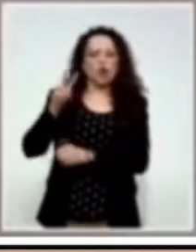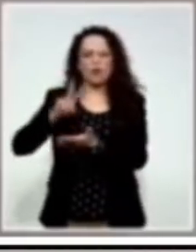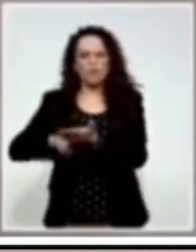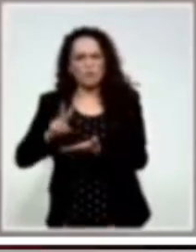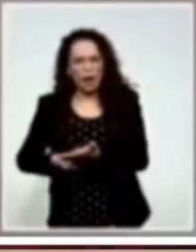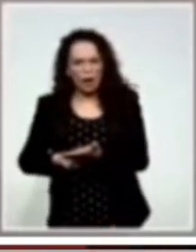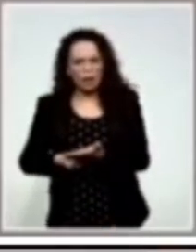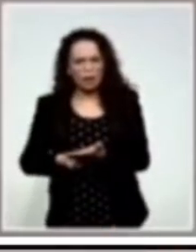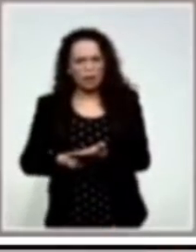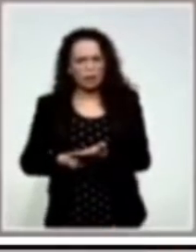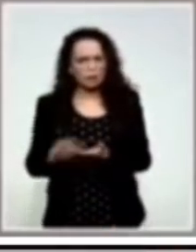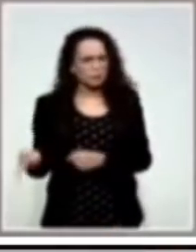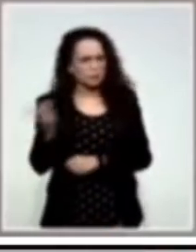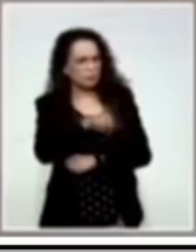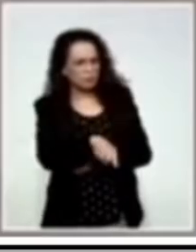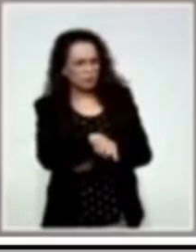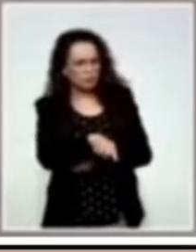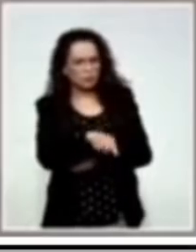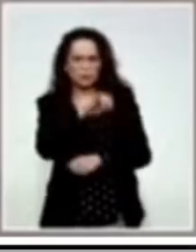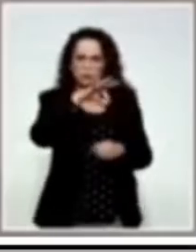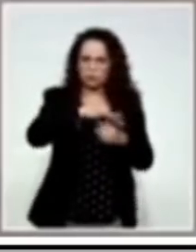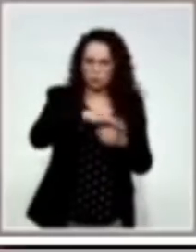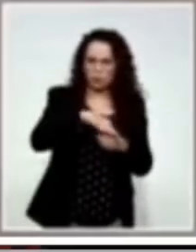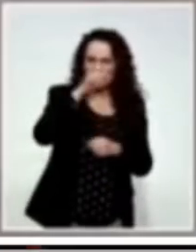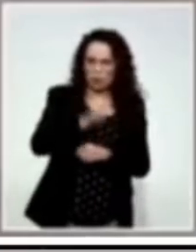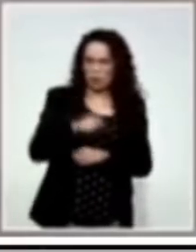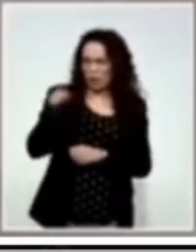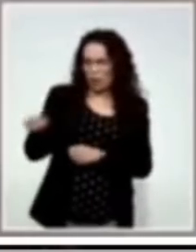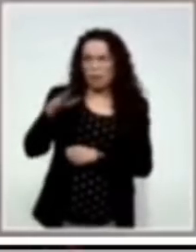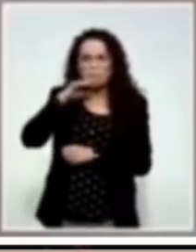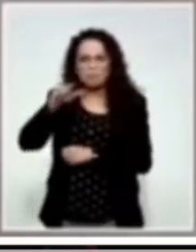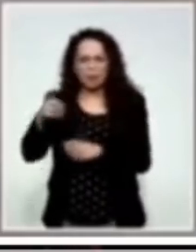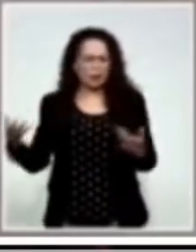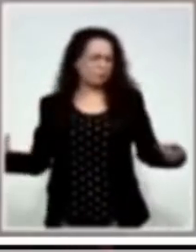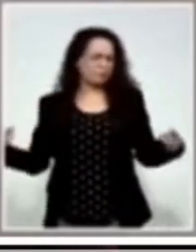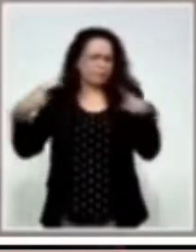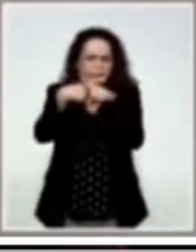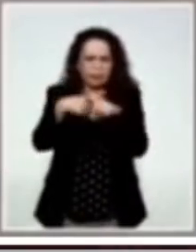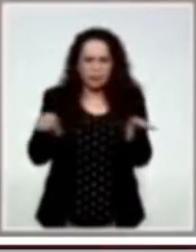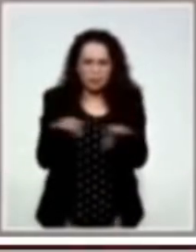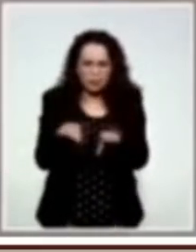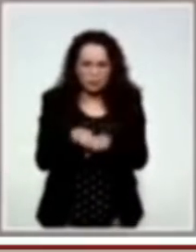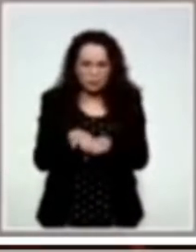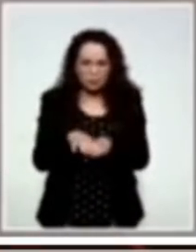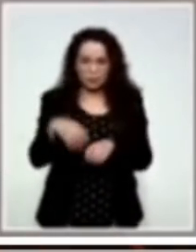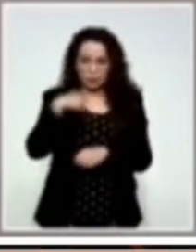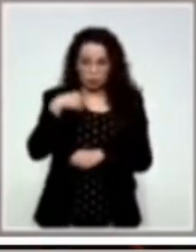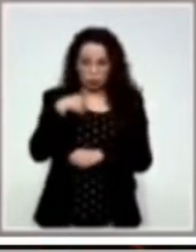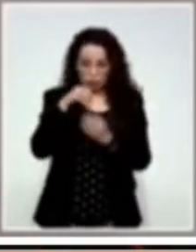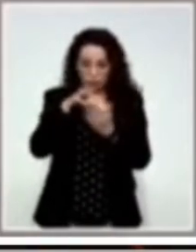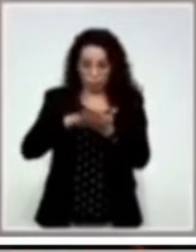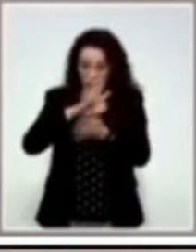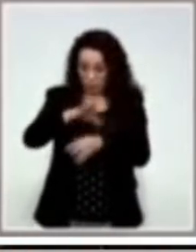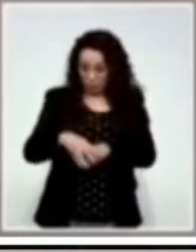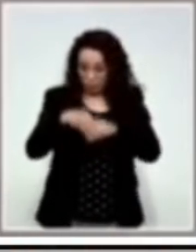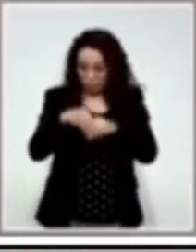la desestimación? No tiene sentido, eso es lo que no tiene sentido. No que yo haya sumado el voto. Yo no tengo